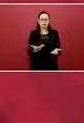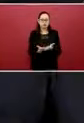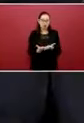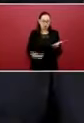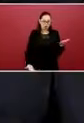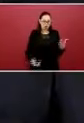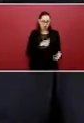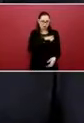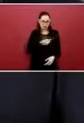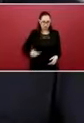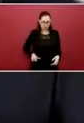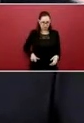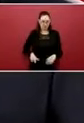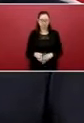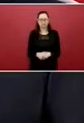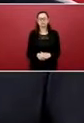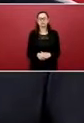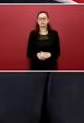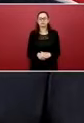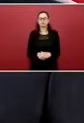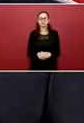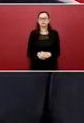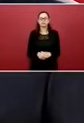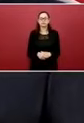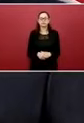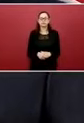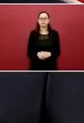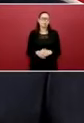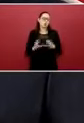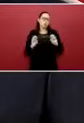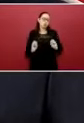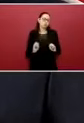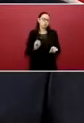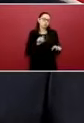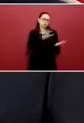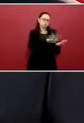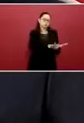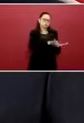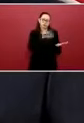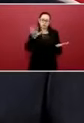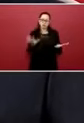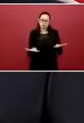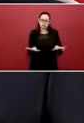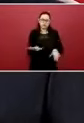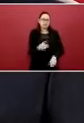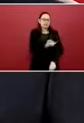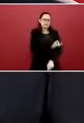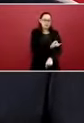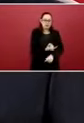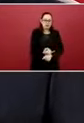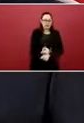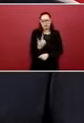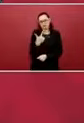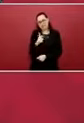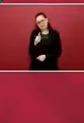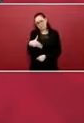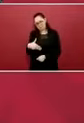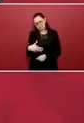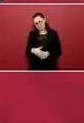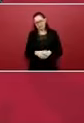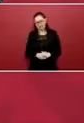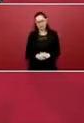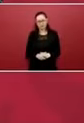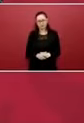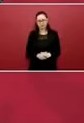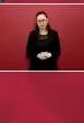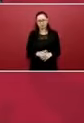ahora alcaldías, o demarcaciones, Iztapalapa y Gustavo Madero. Y ya